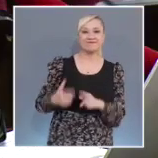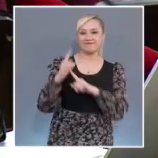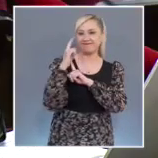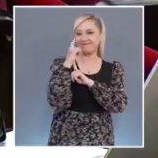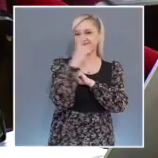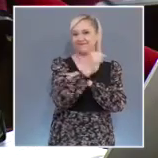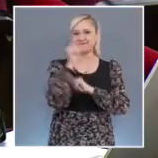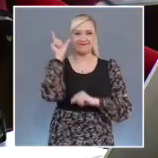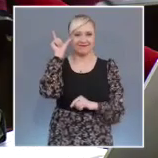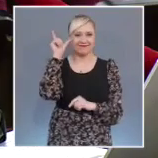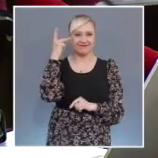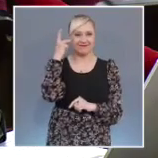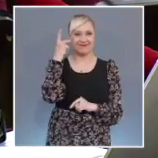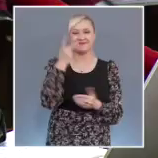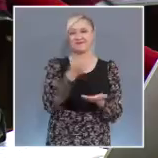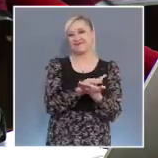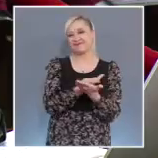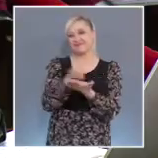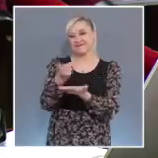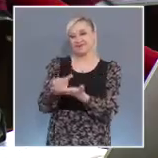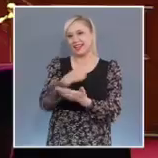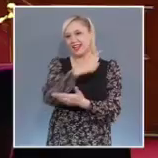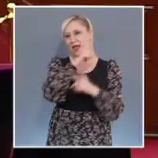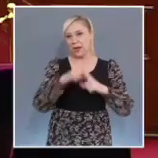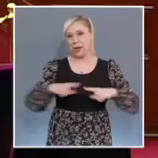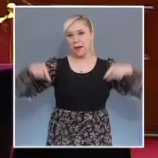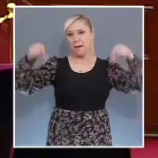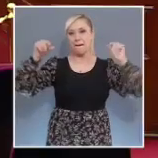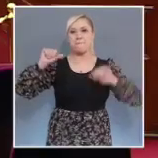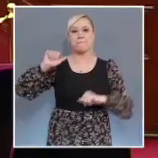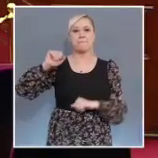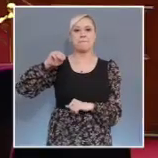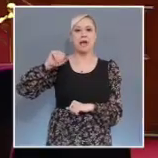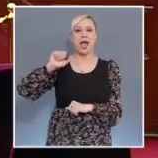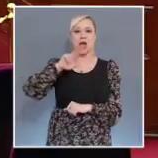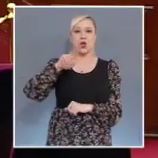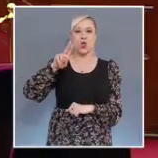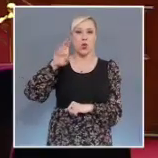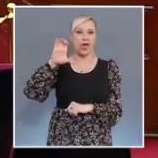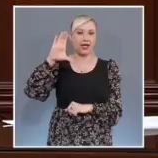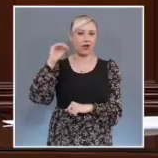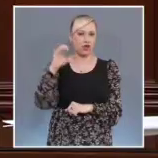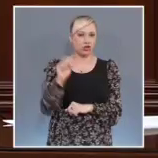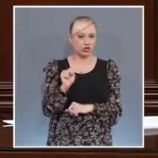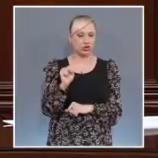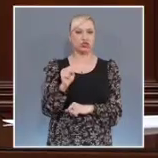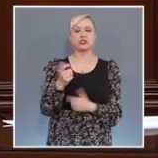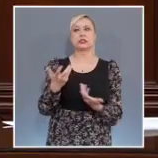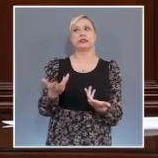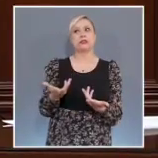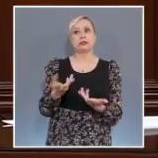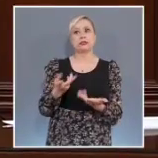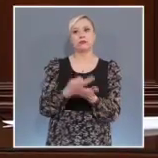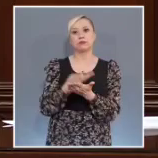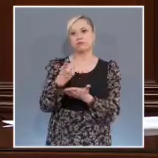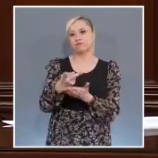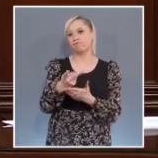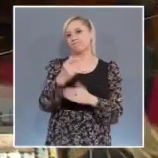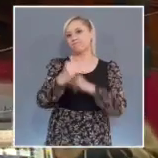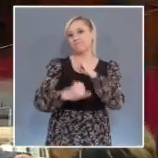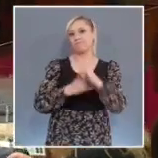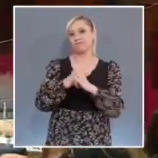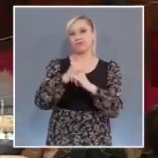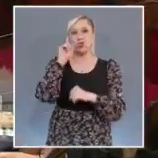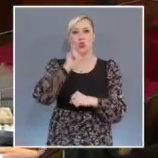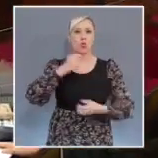Hernández recibió en Marruecos un premio de la Asociación Internacional de Mujeres Juezas. Para el canal del Poder Judicial de la